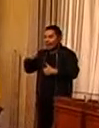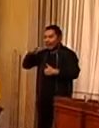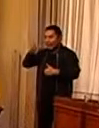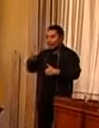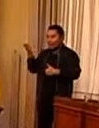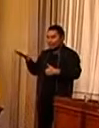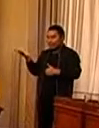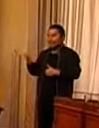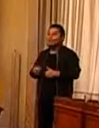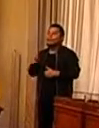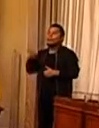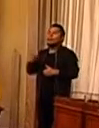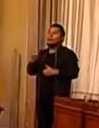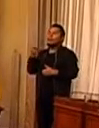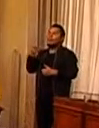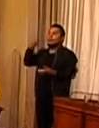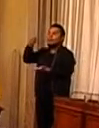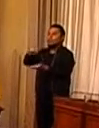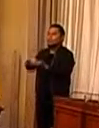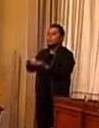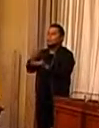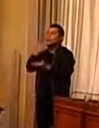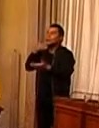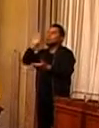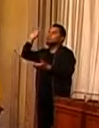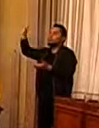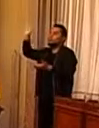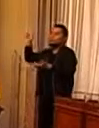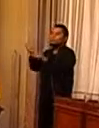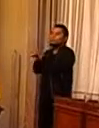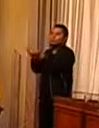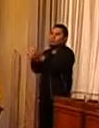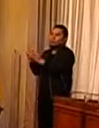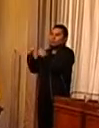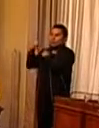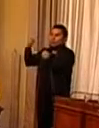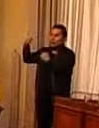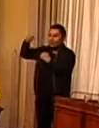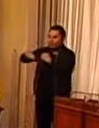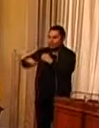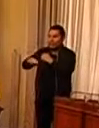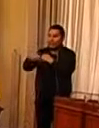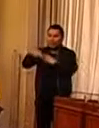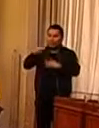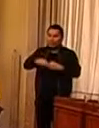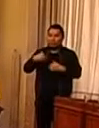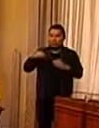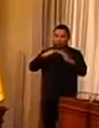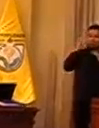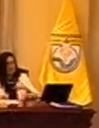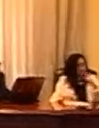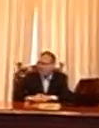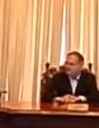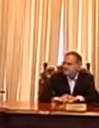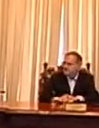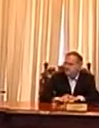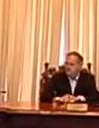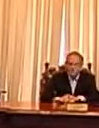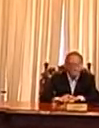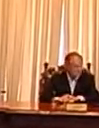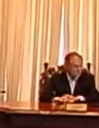mención será asumido íntegramente por los organizadores, no irrogando gasto económico para la Municipalidad de Miraflores. Al